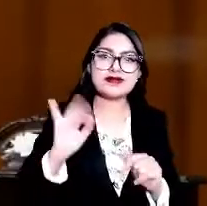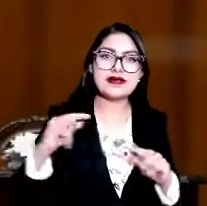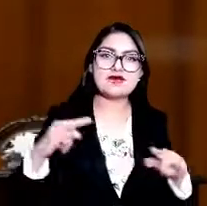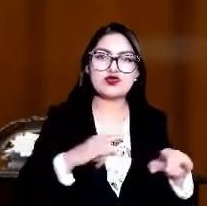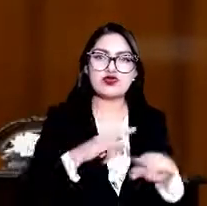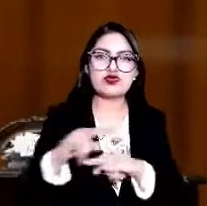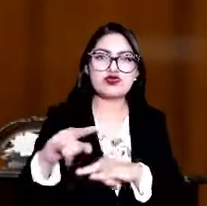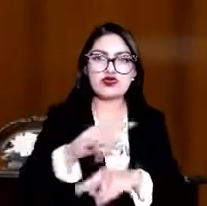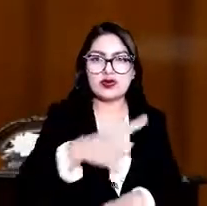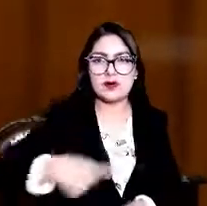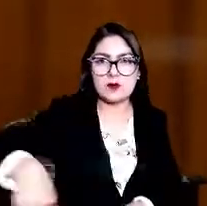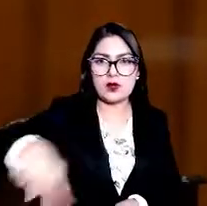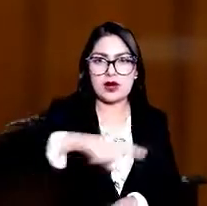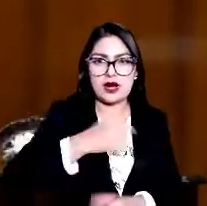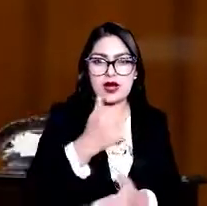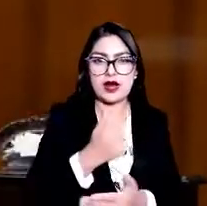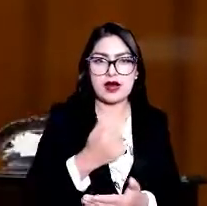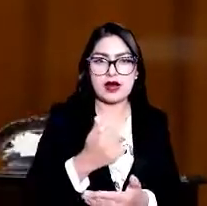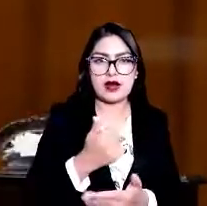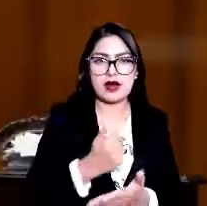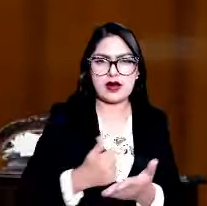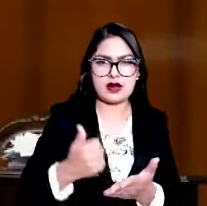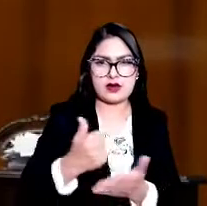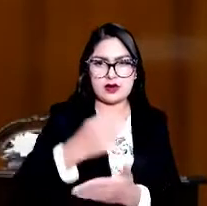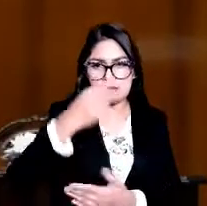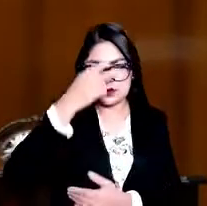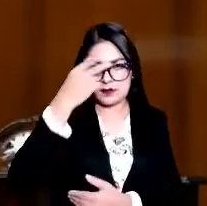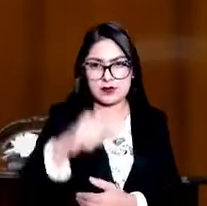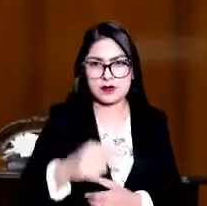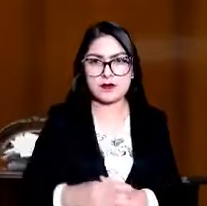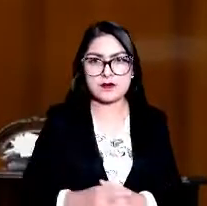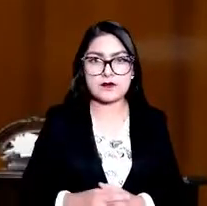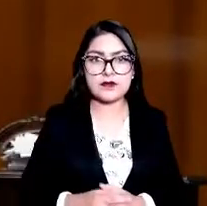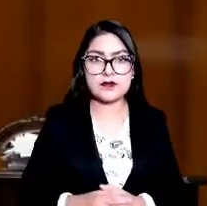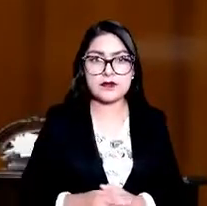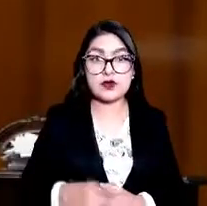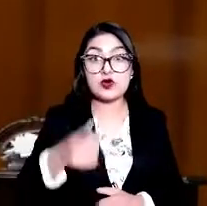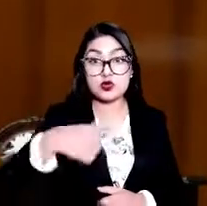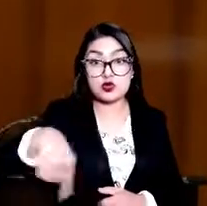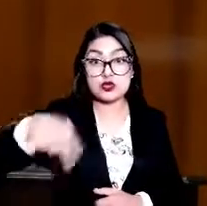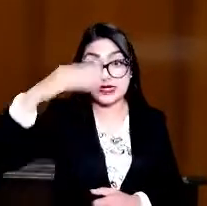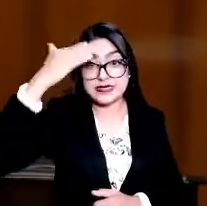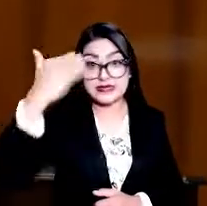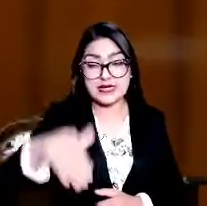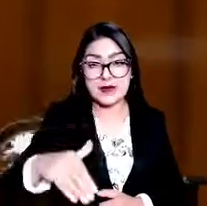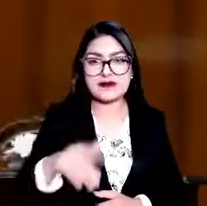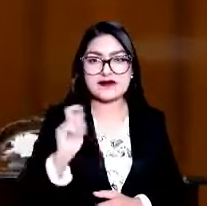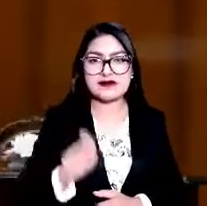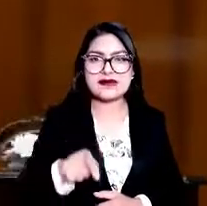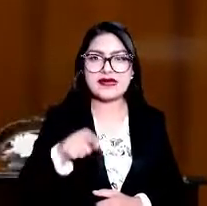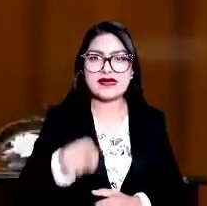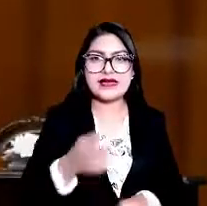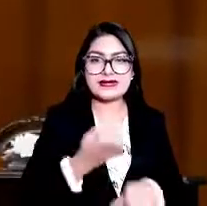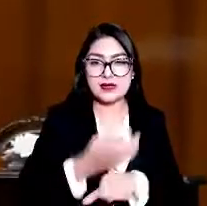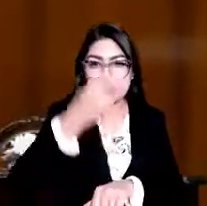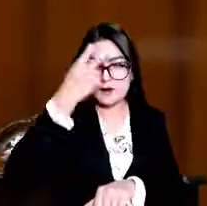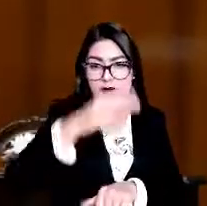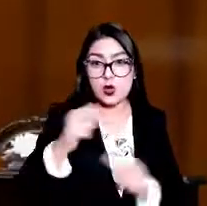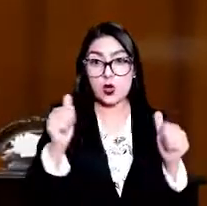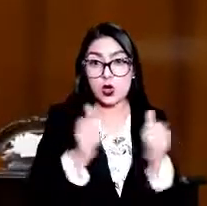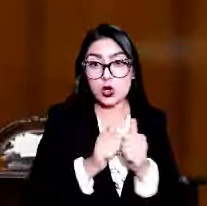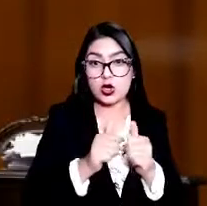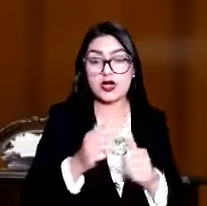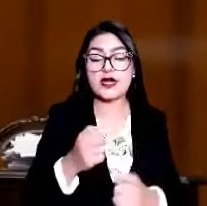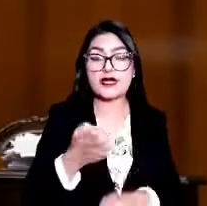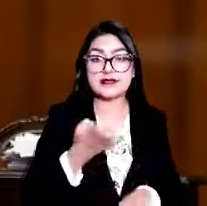en la Ciudad de México. Todos ustedes saben que la conectividad entre el Estado de México y la Ciudad de México